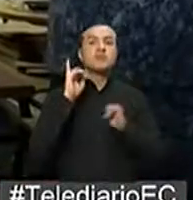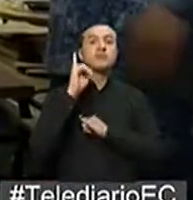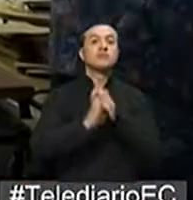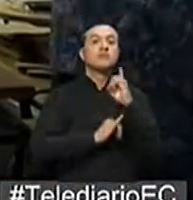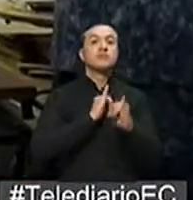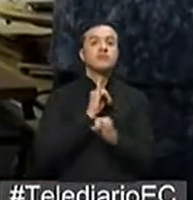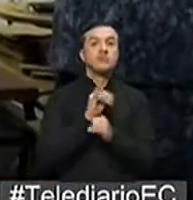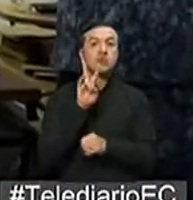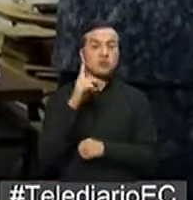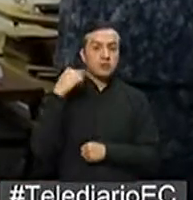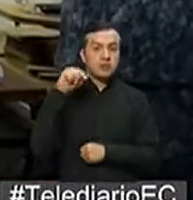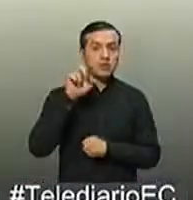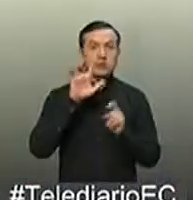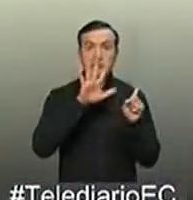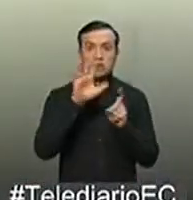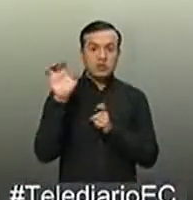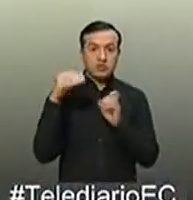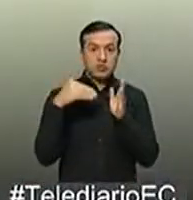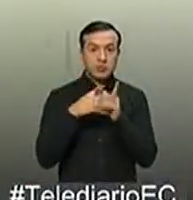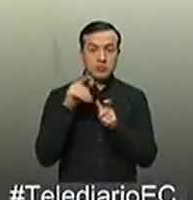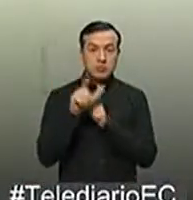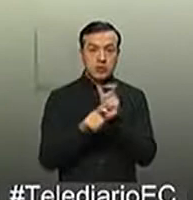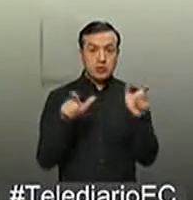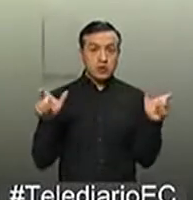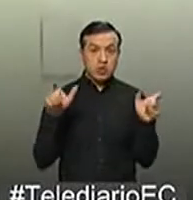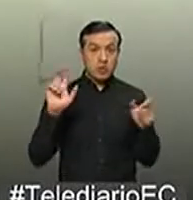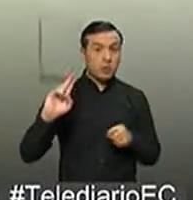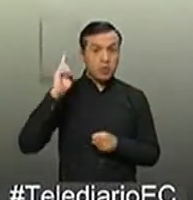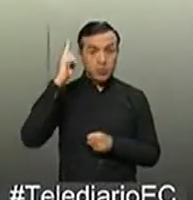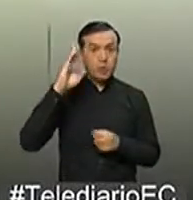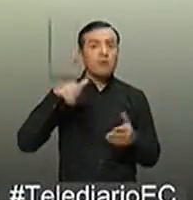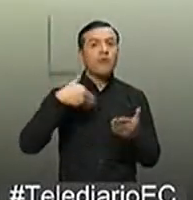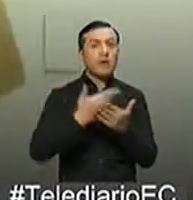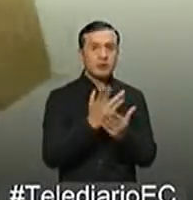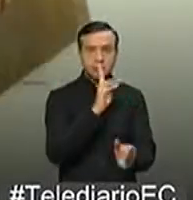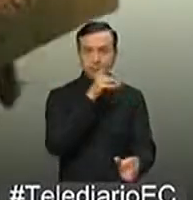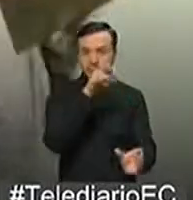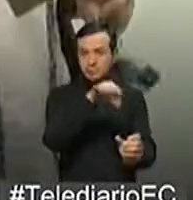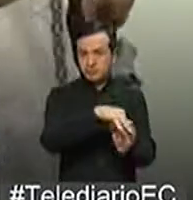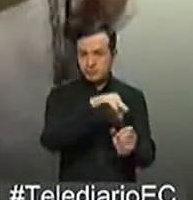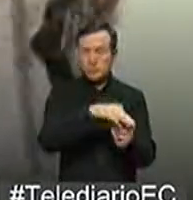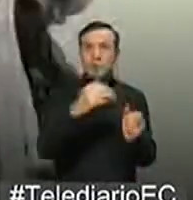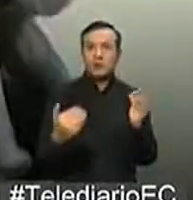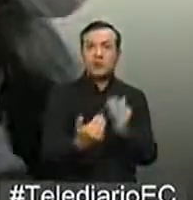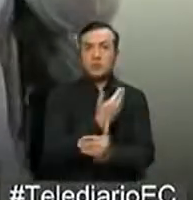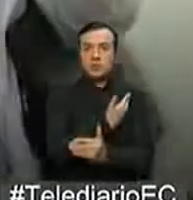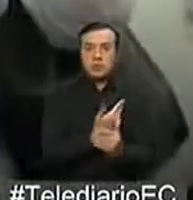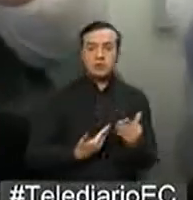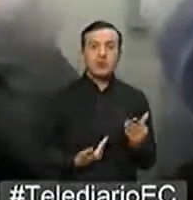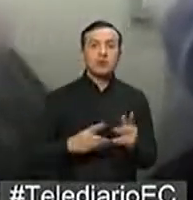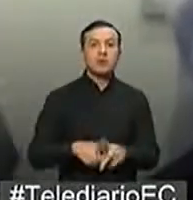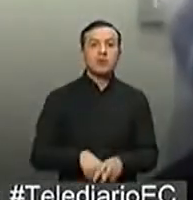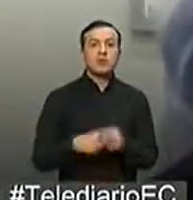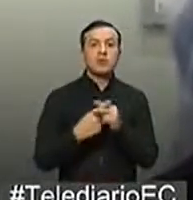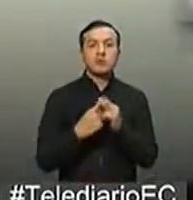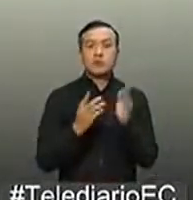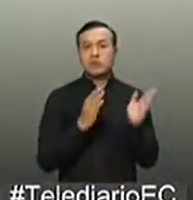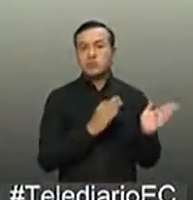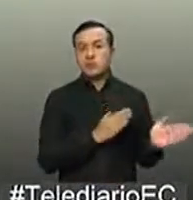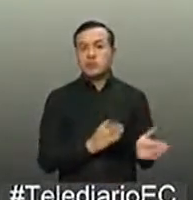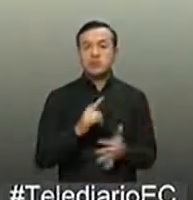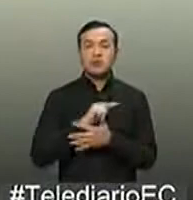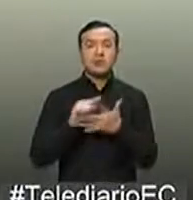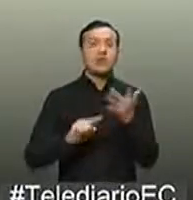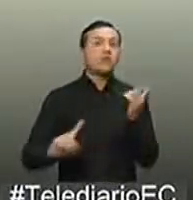internacional, 2.600.000 uruguayos acudieron a las urnas para elegir a su próximo presidente, que inicia su mandato el